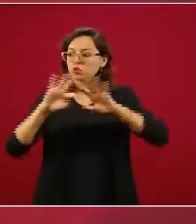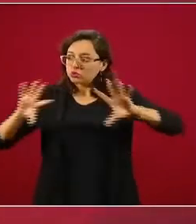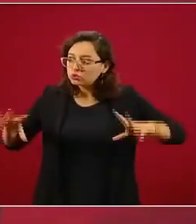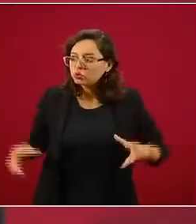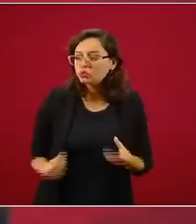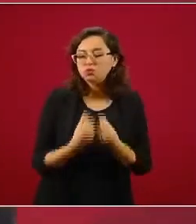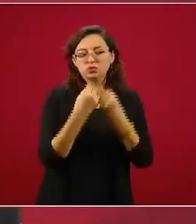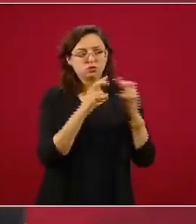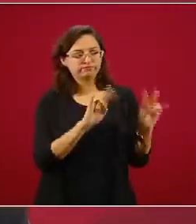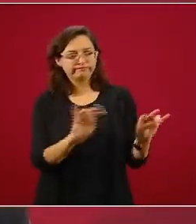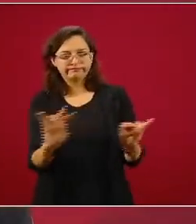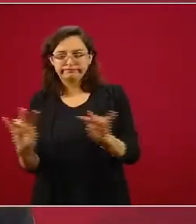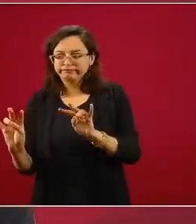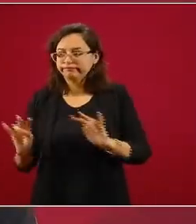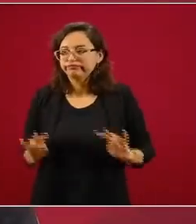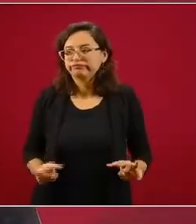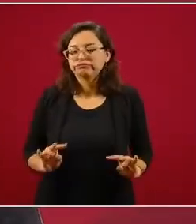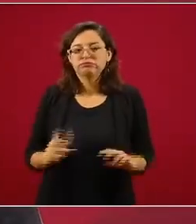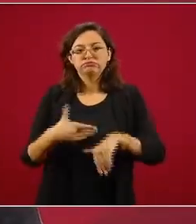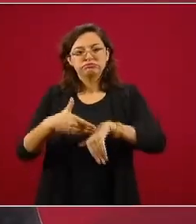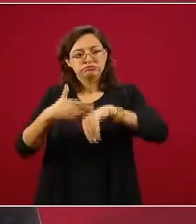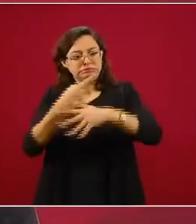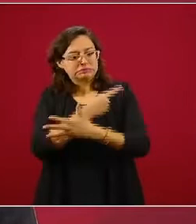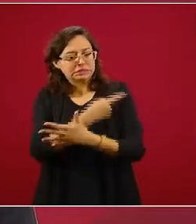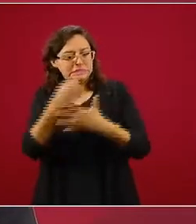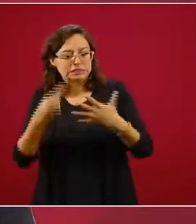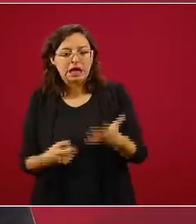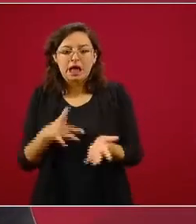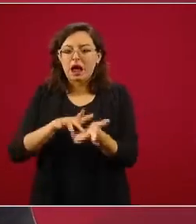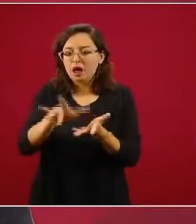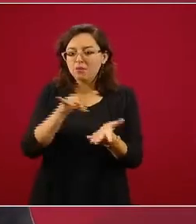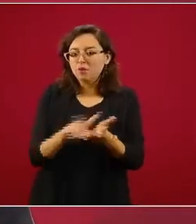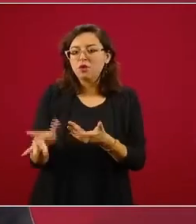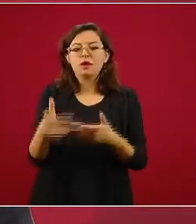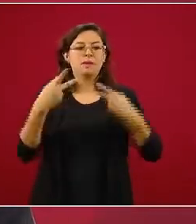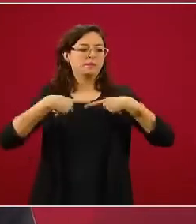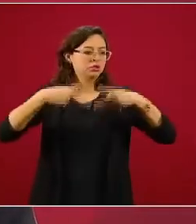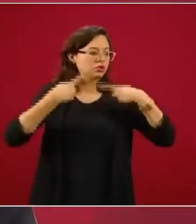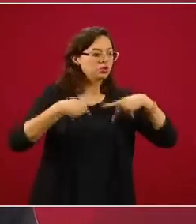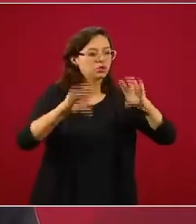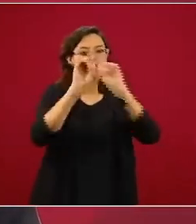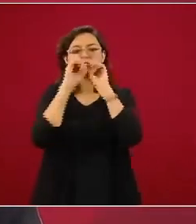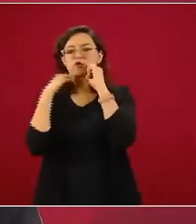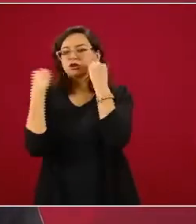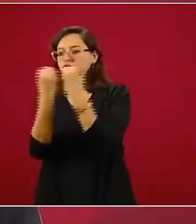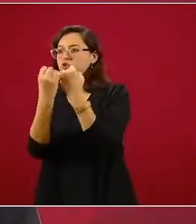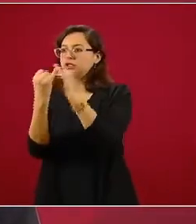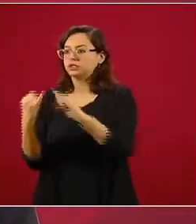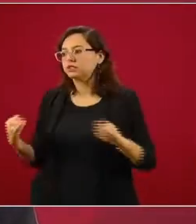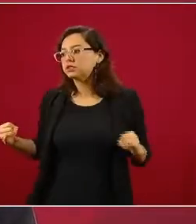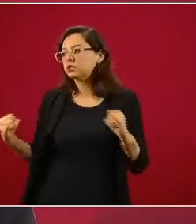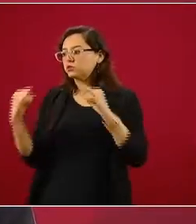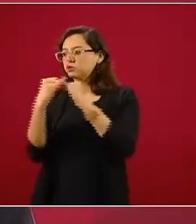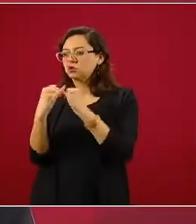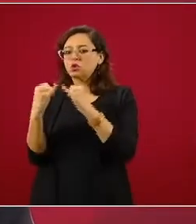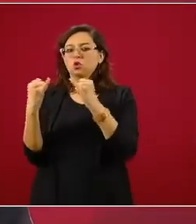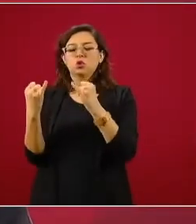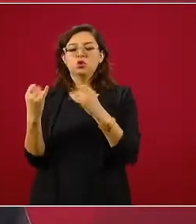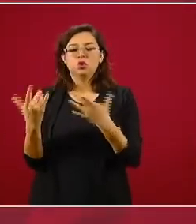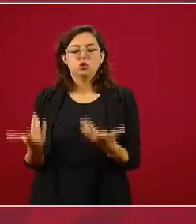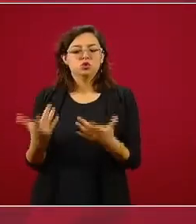y todos los miembros de la sociedad, todas las personas, todas las organizaciones, todas las instituciones, todas